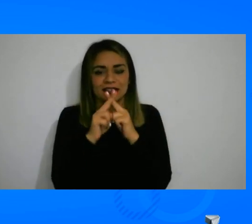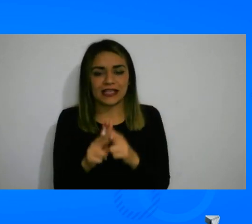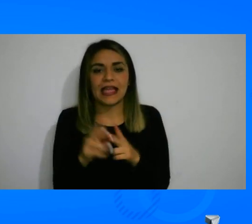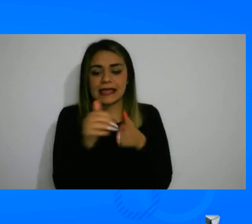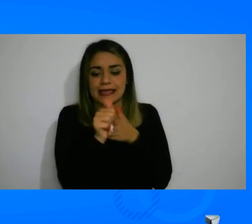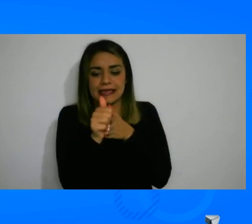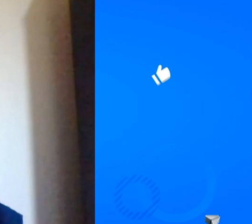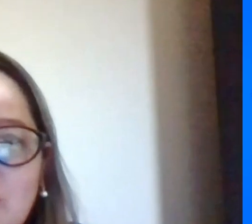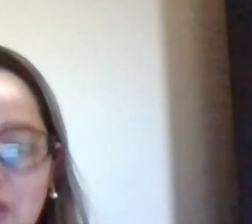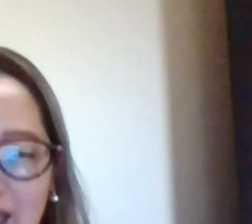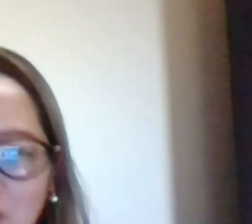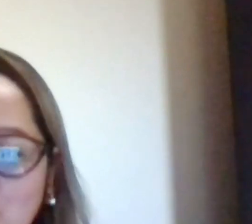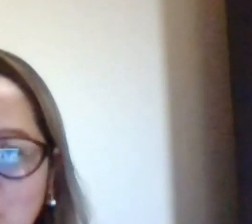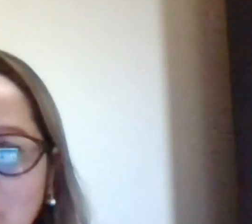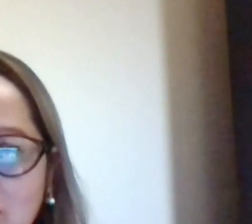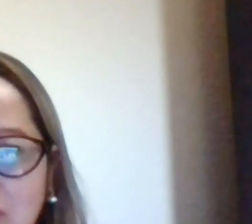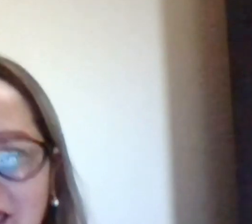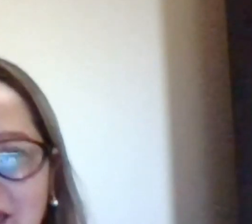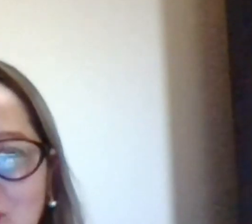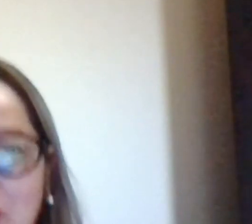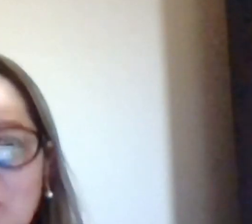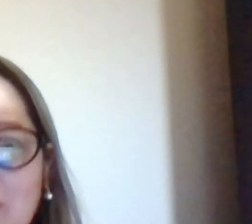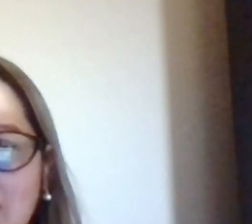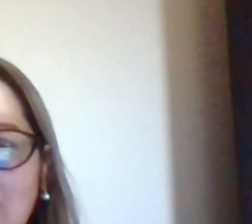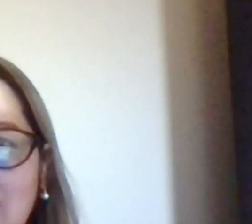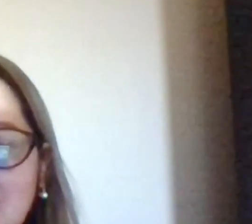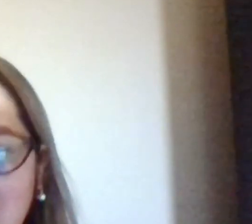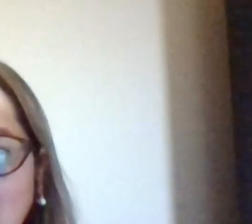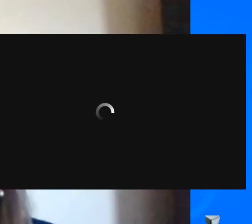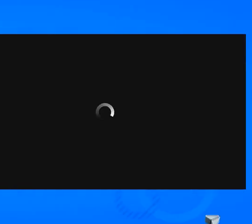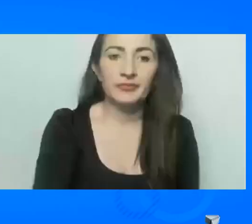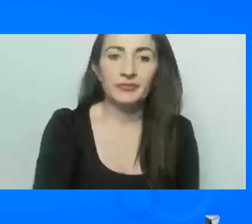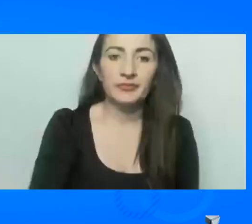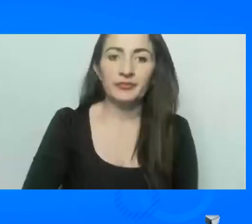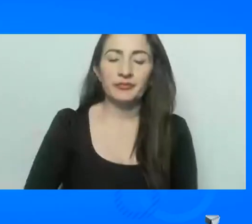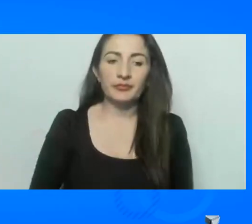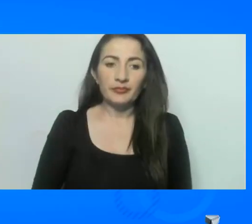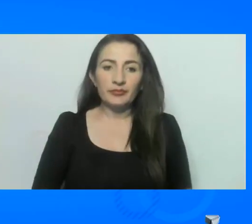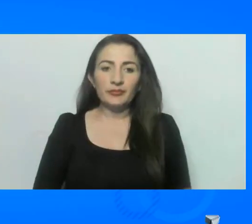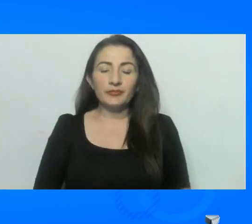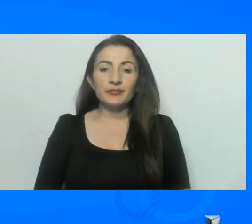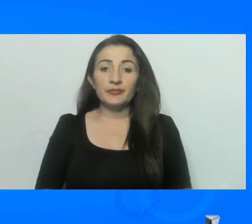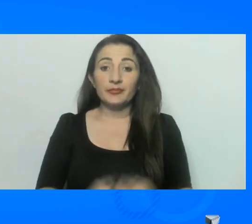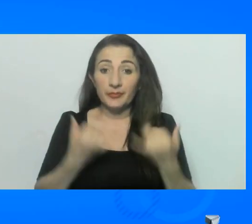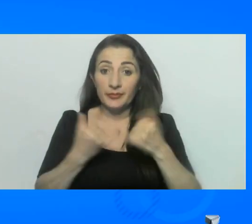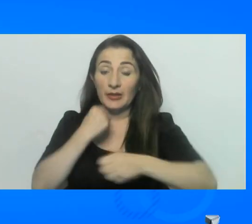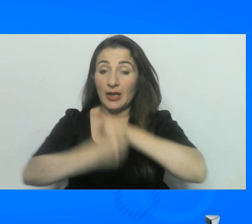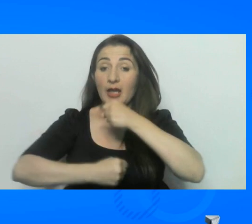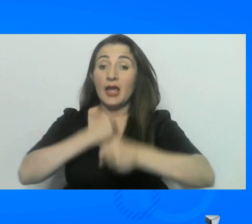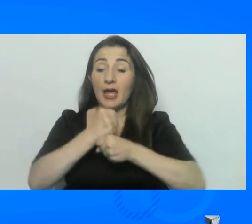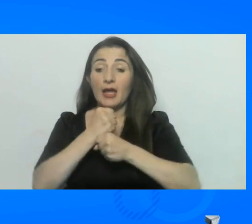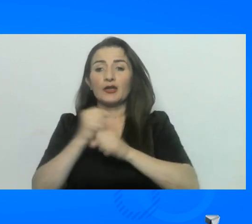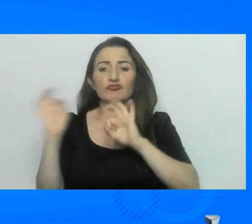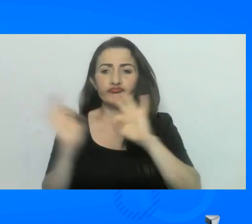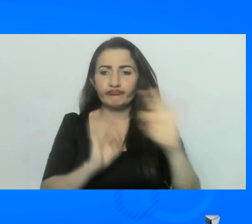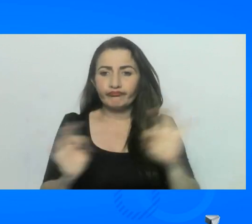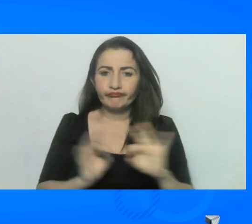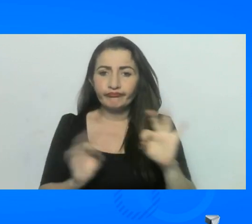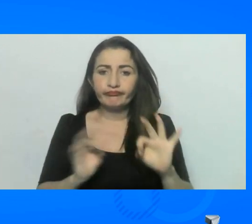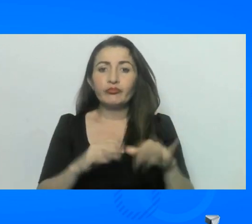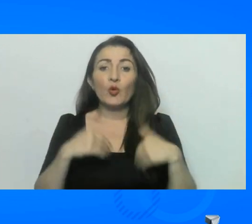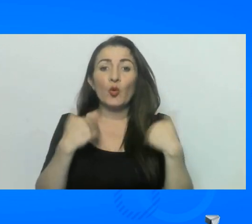guías, todos los grupos poblacionales que nos acompañan este año en las cátedras Preparando mi Futuro. Jason nos